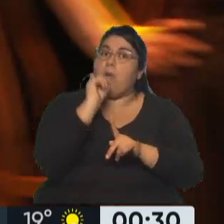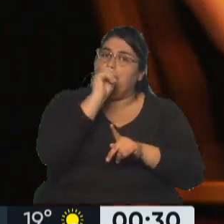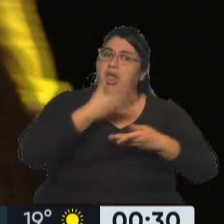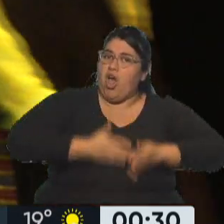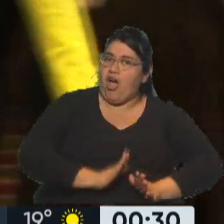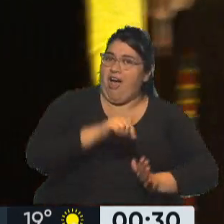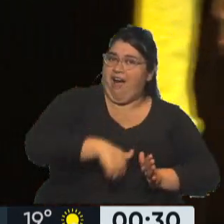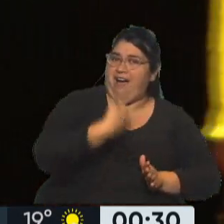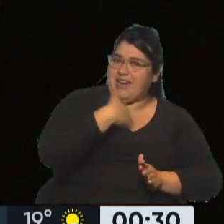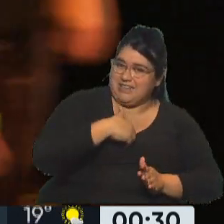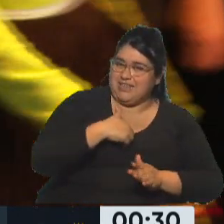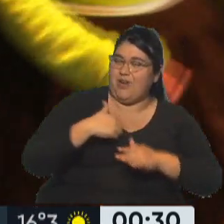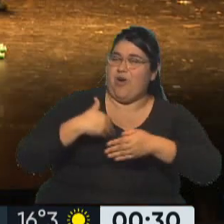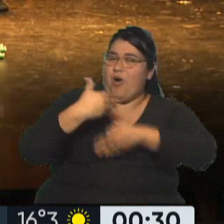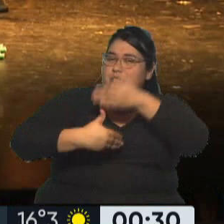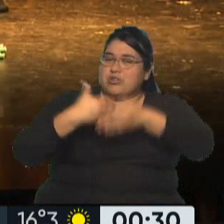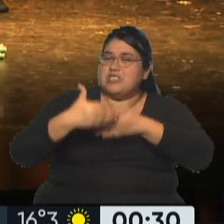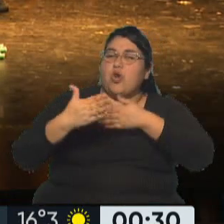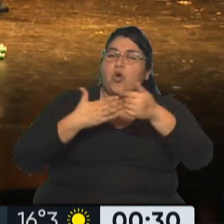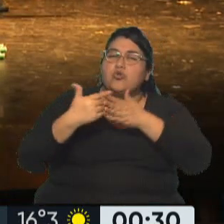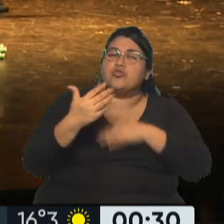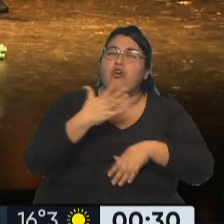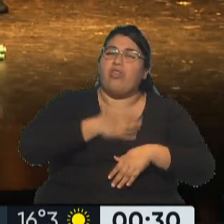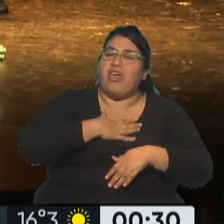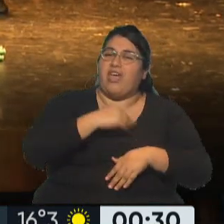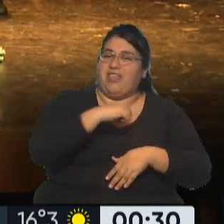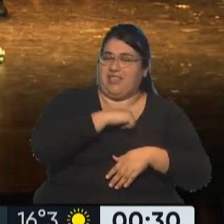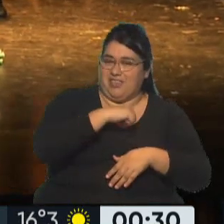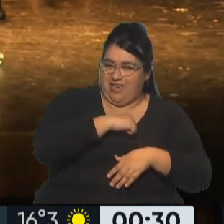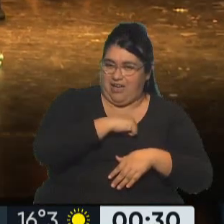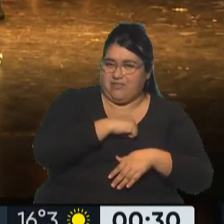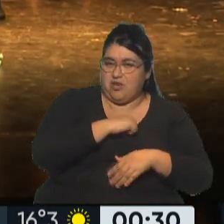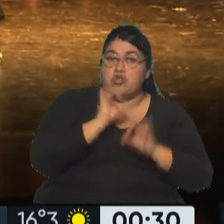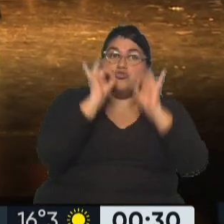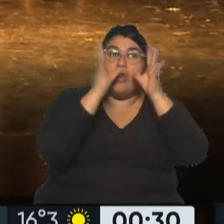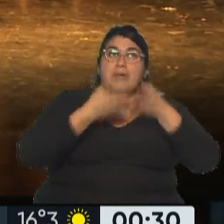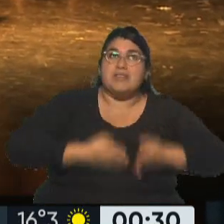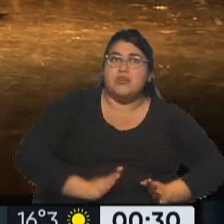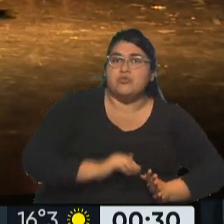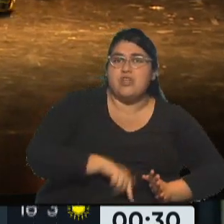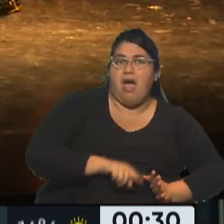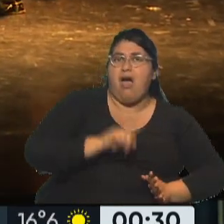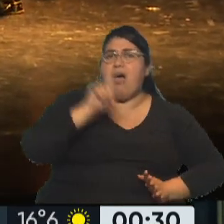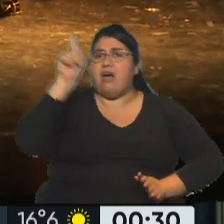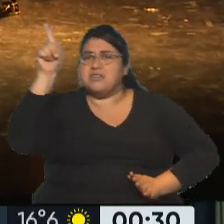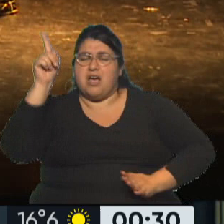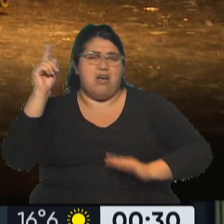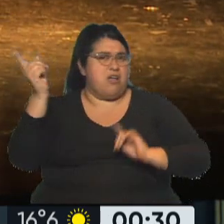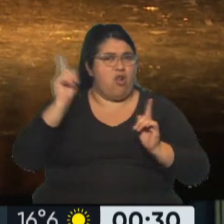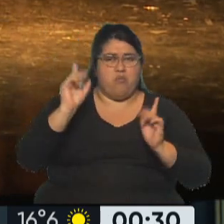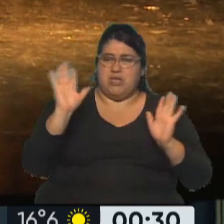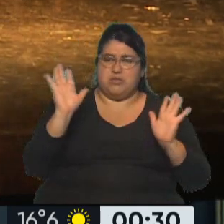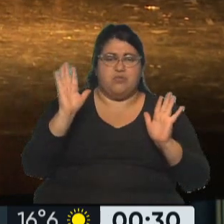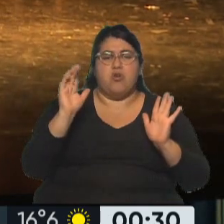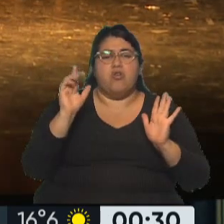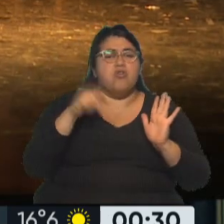tienen un proceso de construcción de su identidad mucho más allá de solamente haber nacido en un lugar u otro. Entonces, Nunca nos fuimos